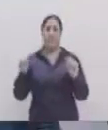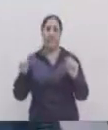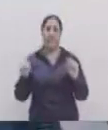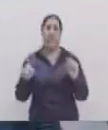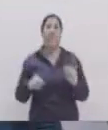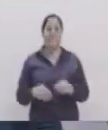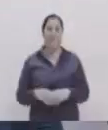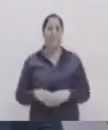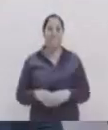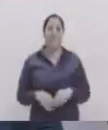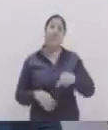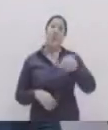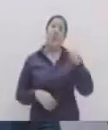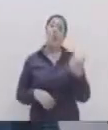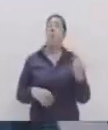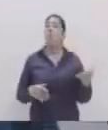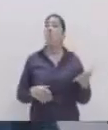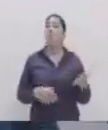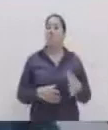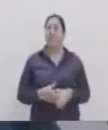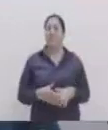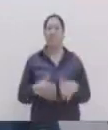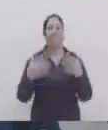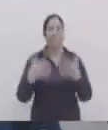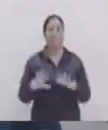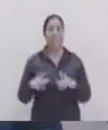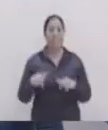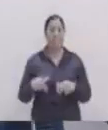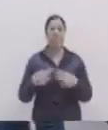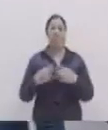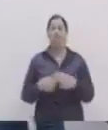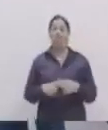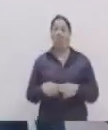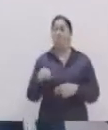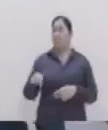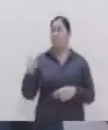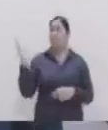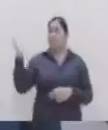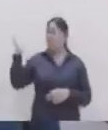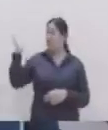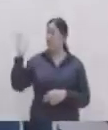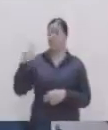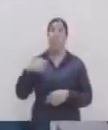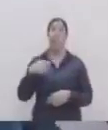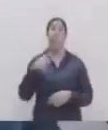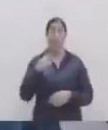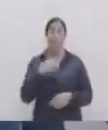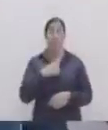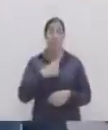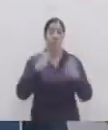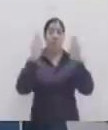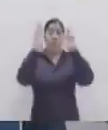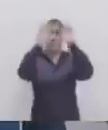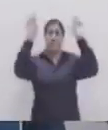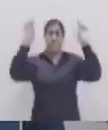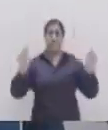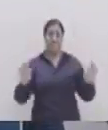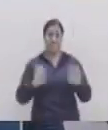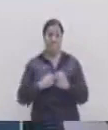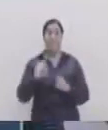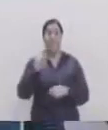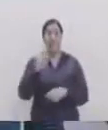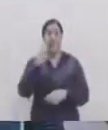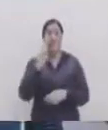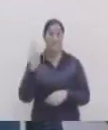Y para no estar dando tanta vuelta, iniciemos. ¿Te parece si trabajamos utilizando la parte de la pizarra para